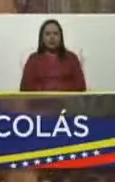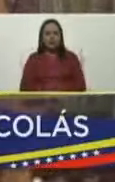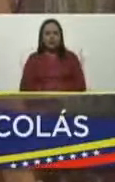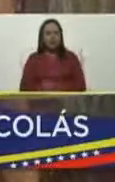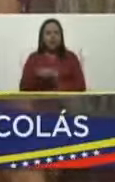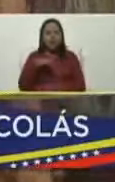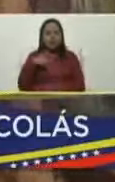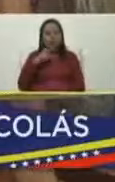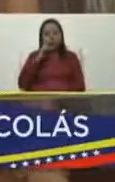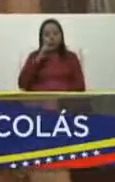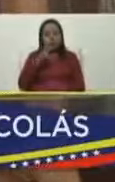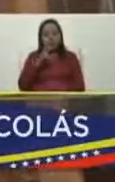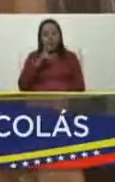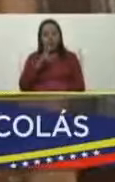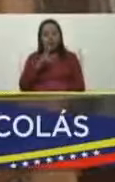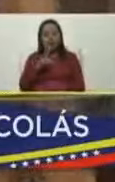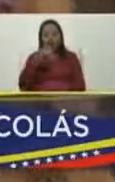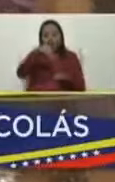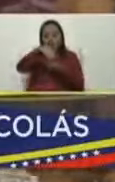adentro.